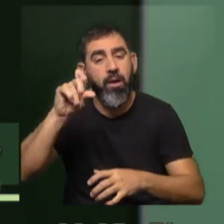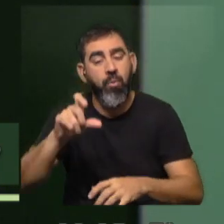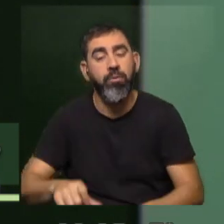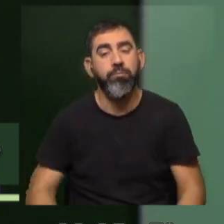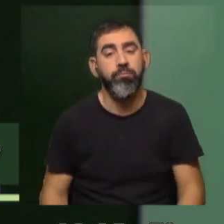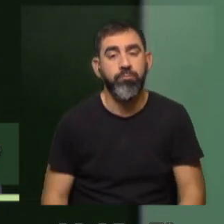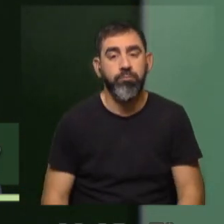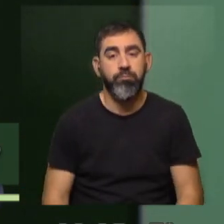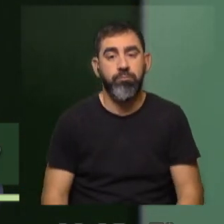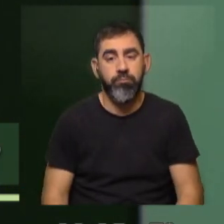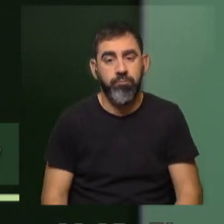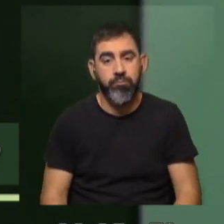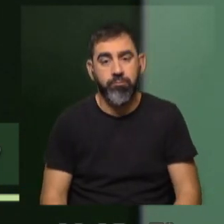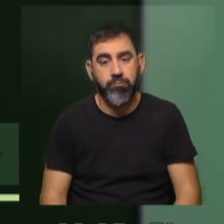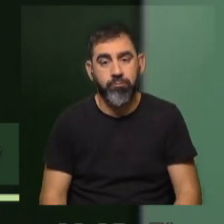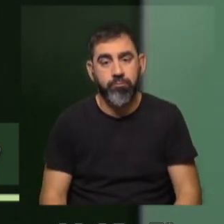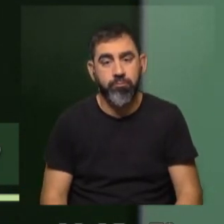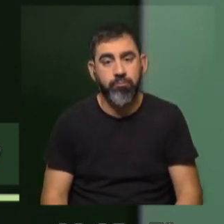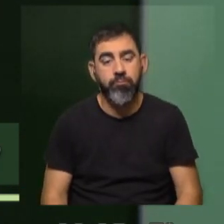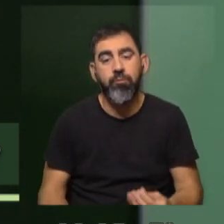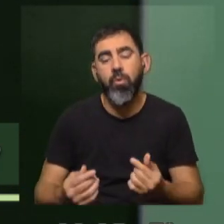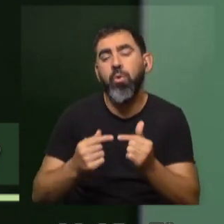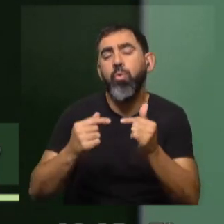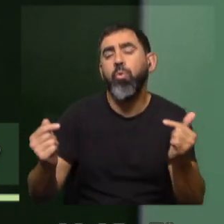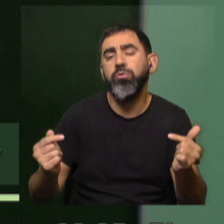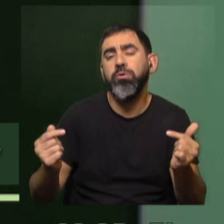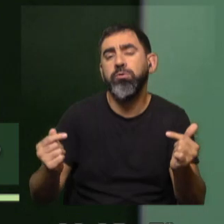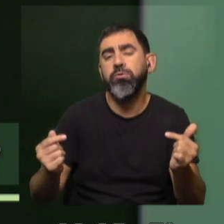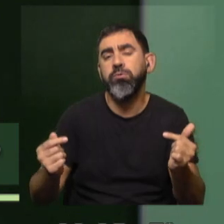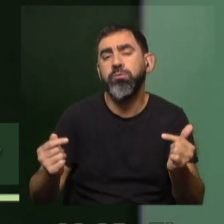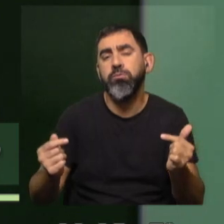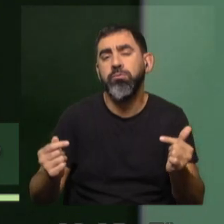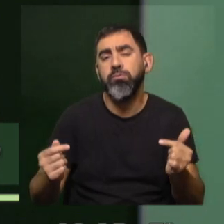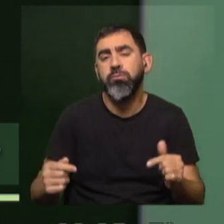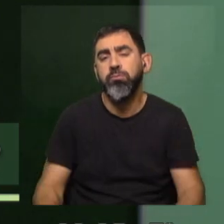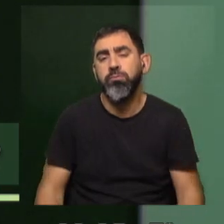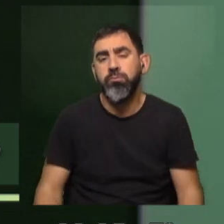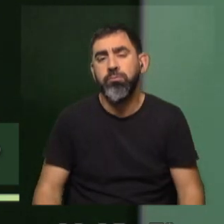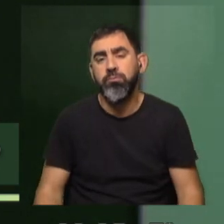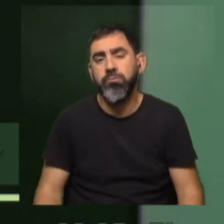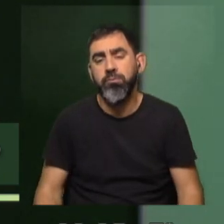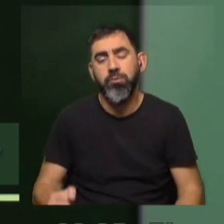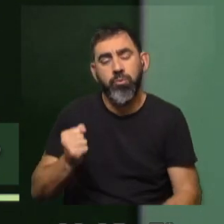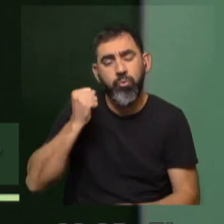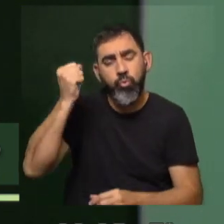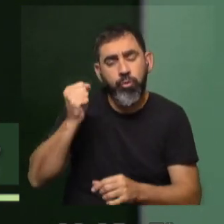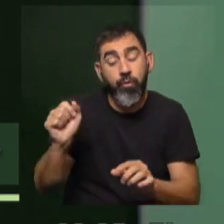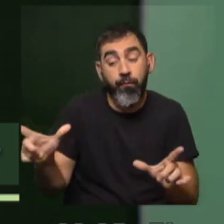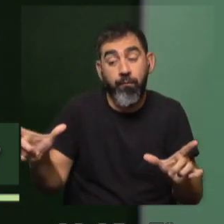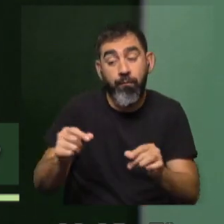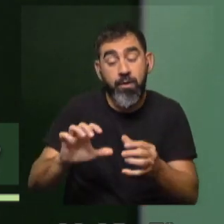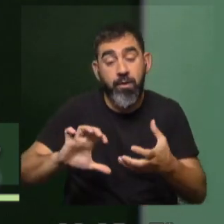hídrica yo empezaría por ahí decir qué cosas más de Qué cosas nos dejaron es una ilusión esto que haya